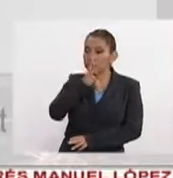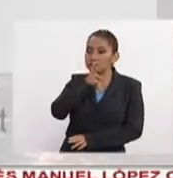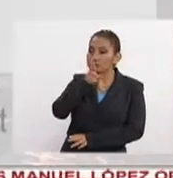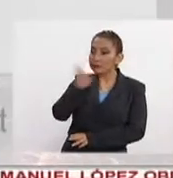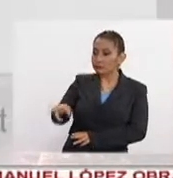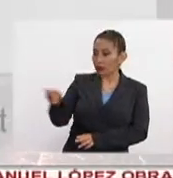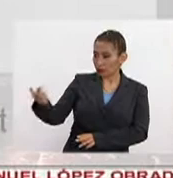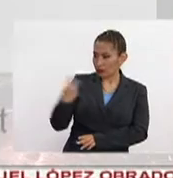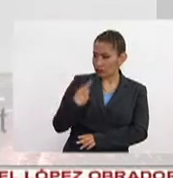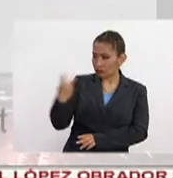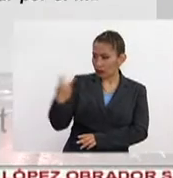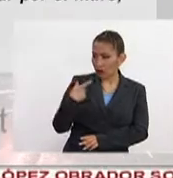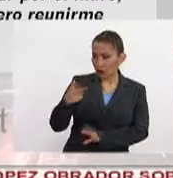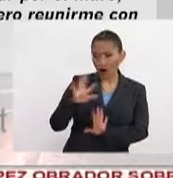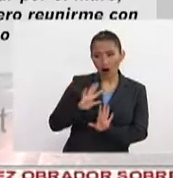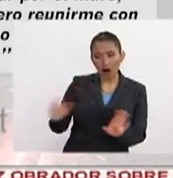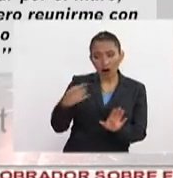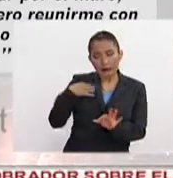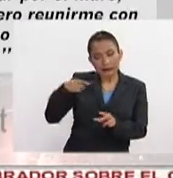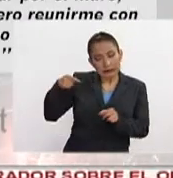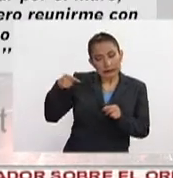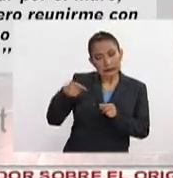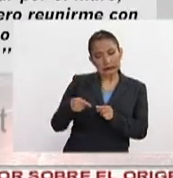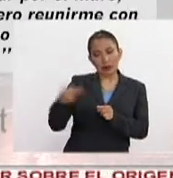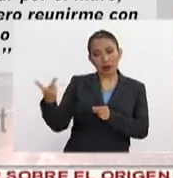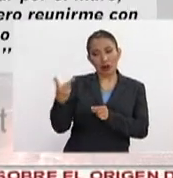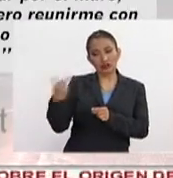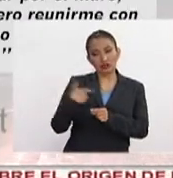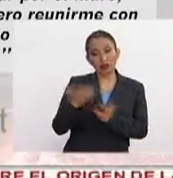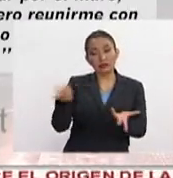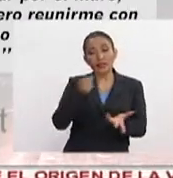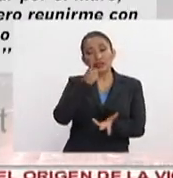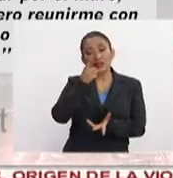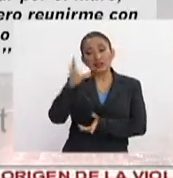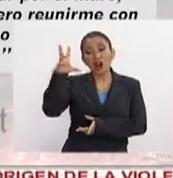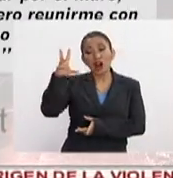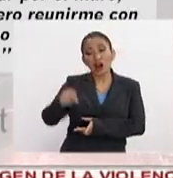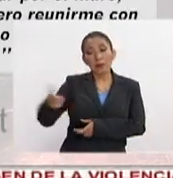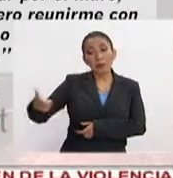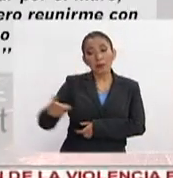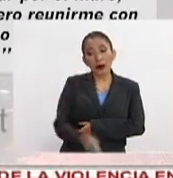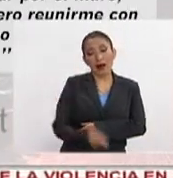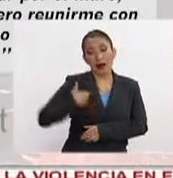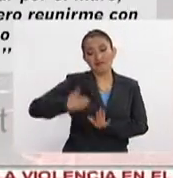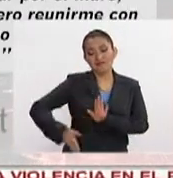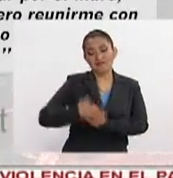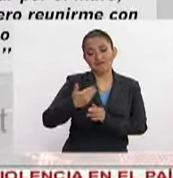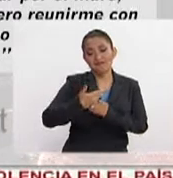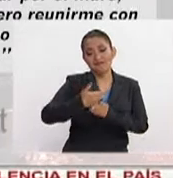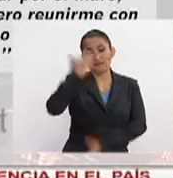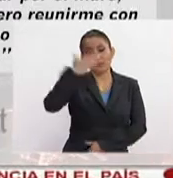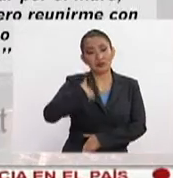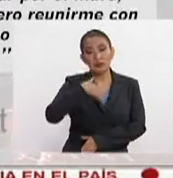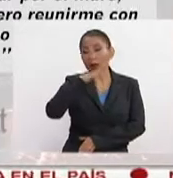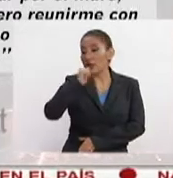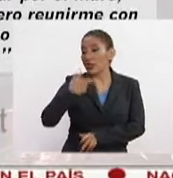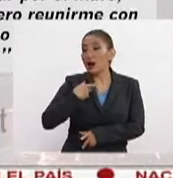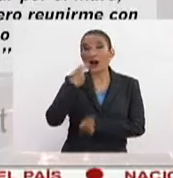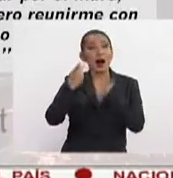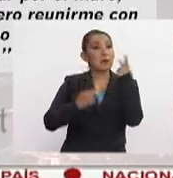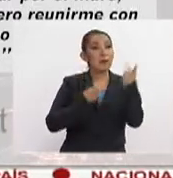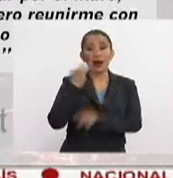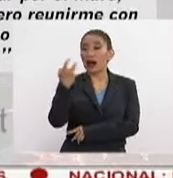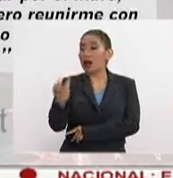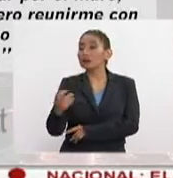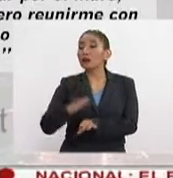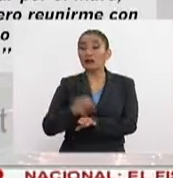contestó: usted y yo estamos en un punto donde ambos estamos diciendo que no pagaremos por el muro. No podemos seguir diciendo